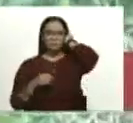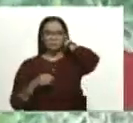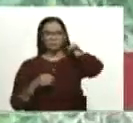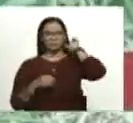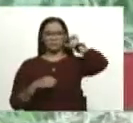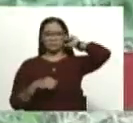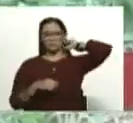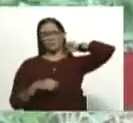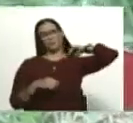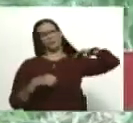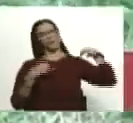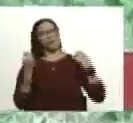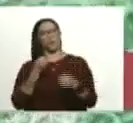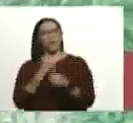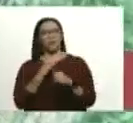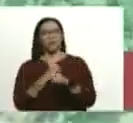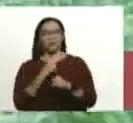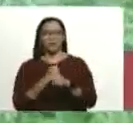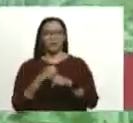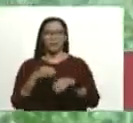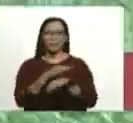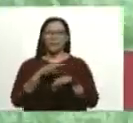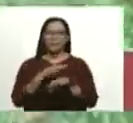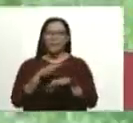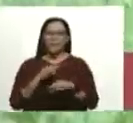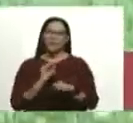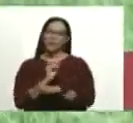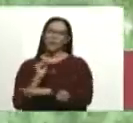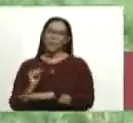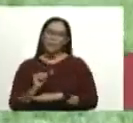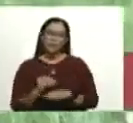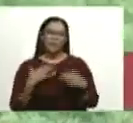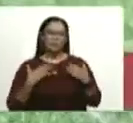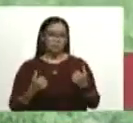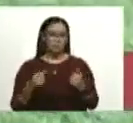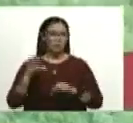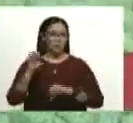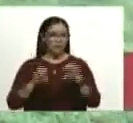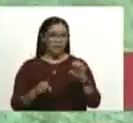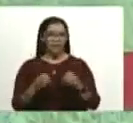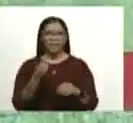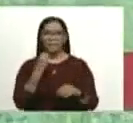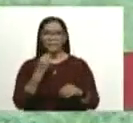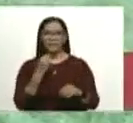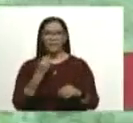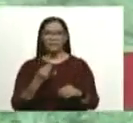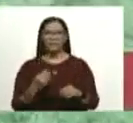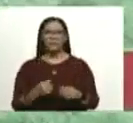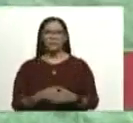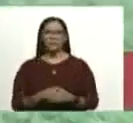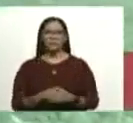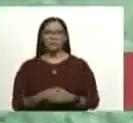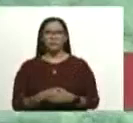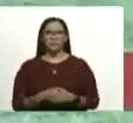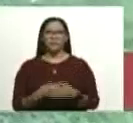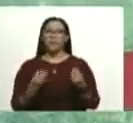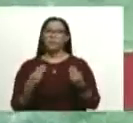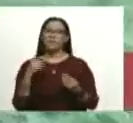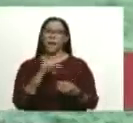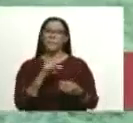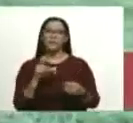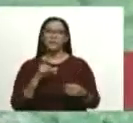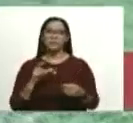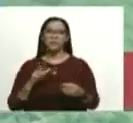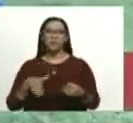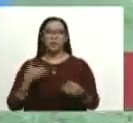el ministerio? El tema, además, del cuidado, la salud de los animales, la alimentación, que es algo que quizás muchas personas pueden colocar